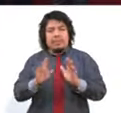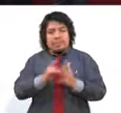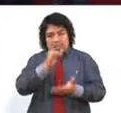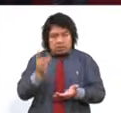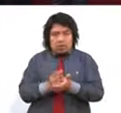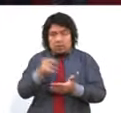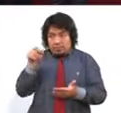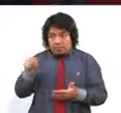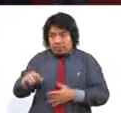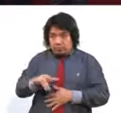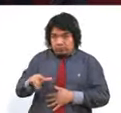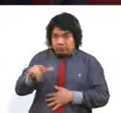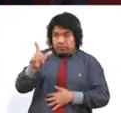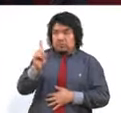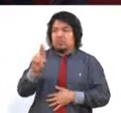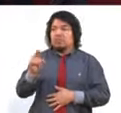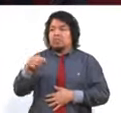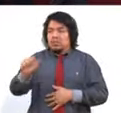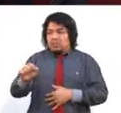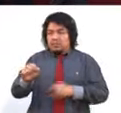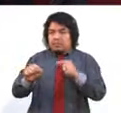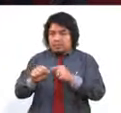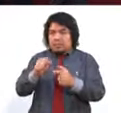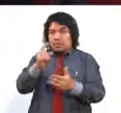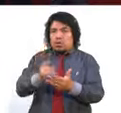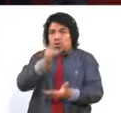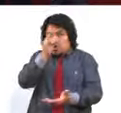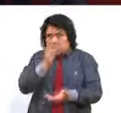específico de estos aparatos es